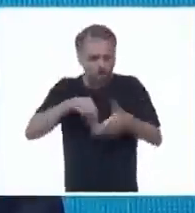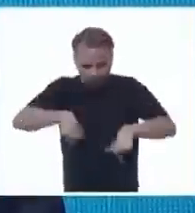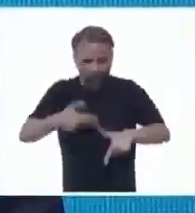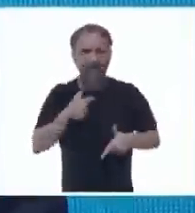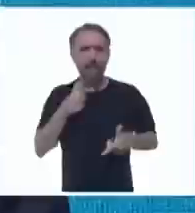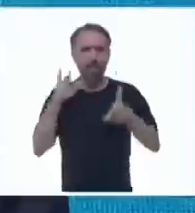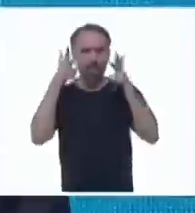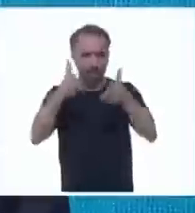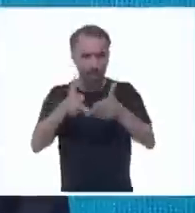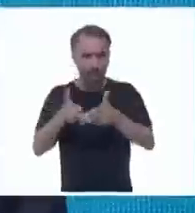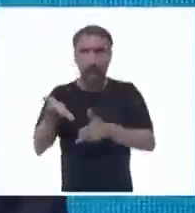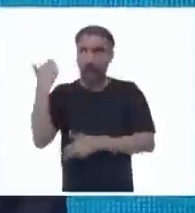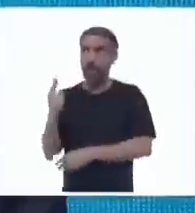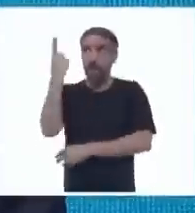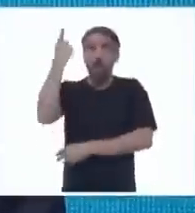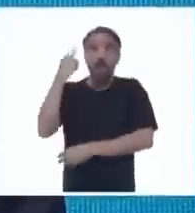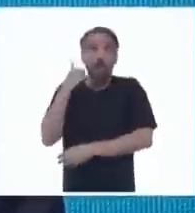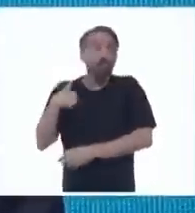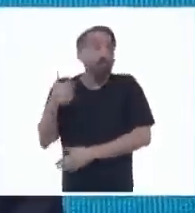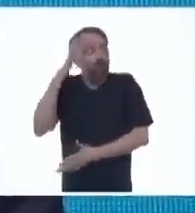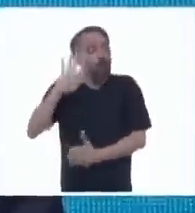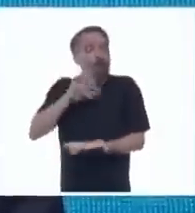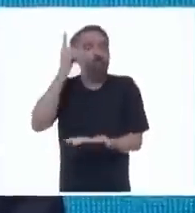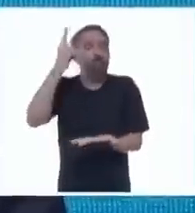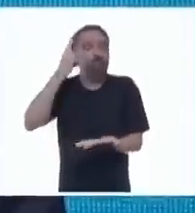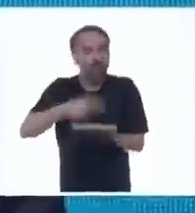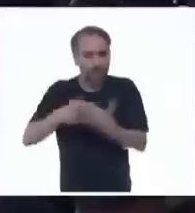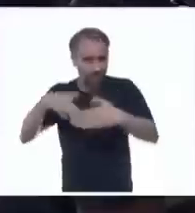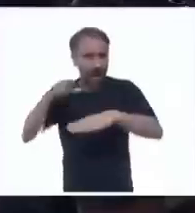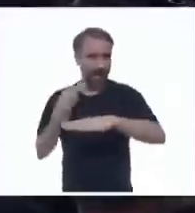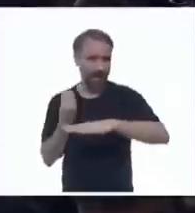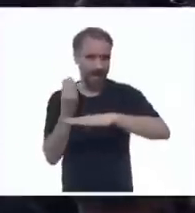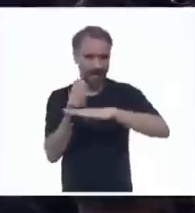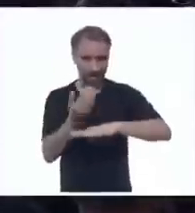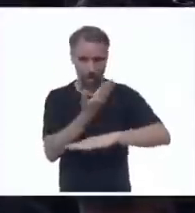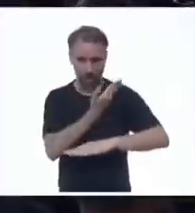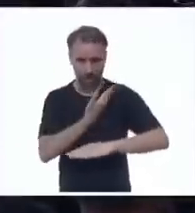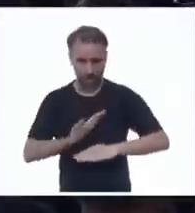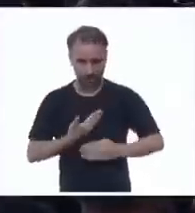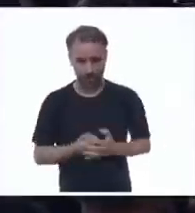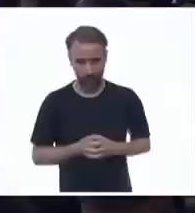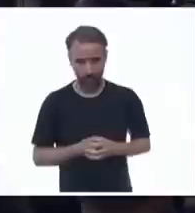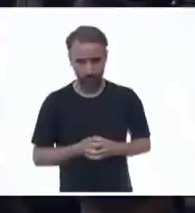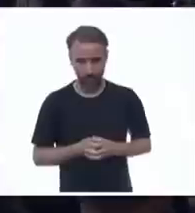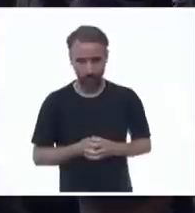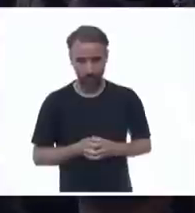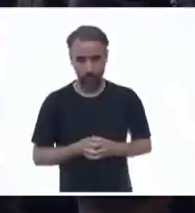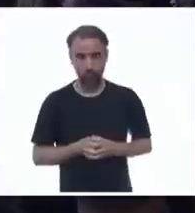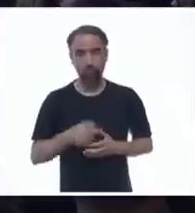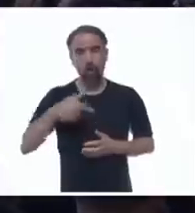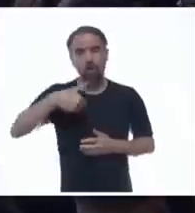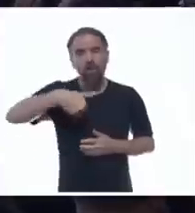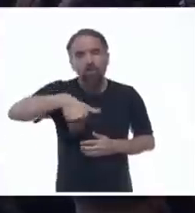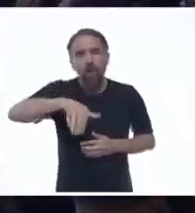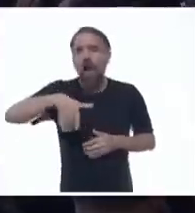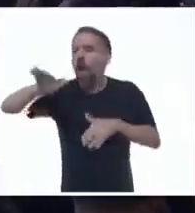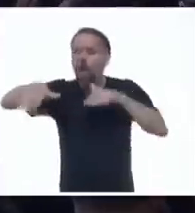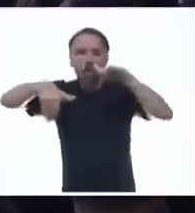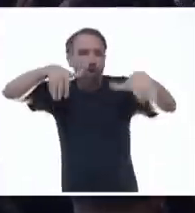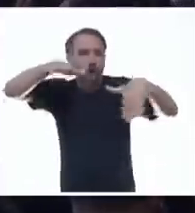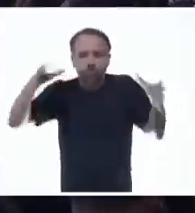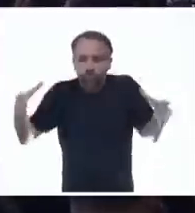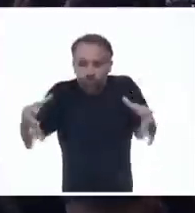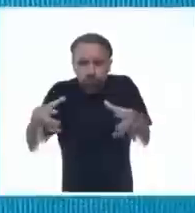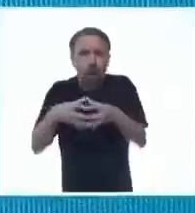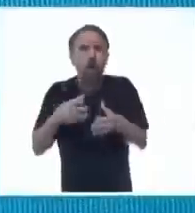en que decidí ser candidato a presidente. Voy a convocar a un gobierno